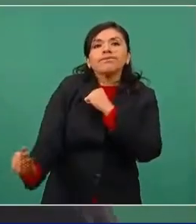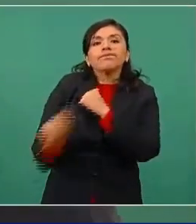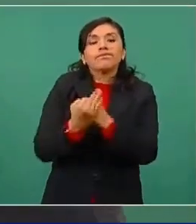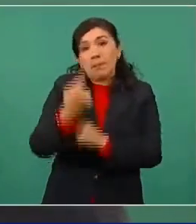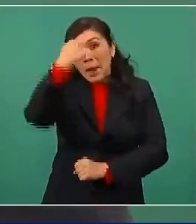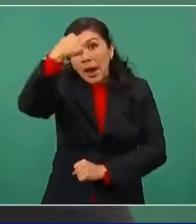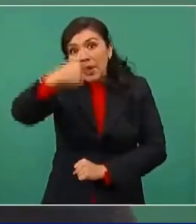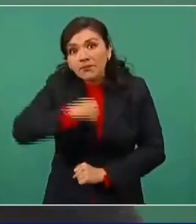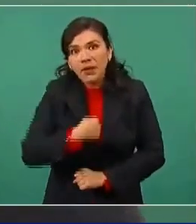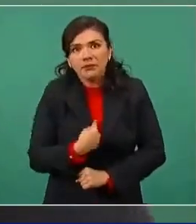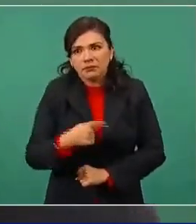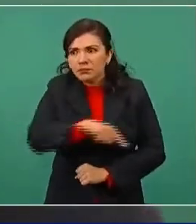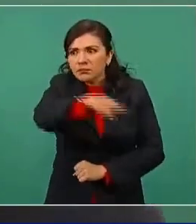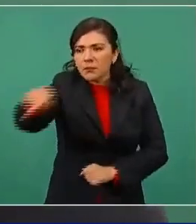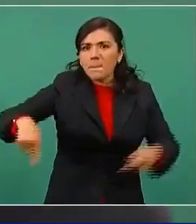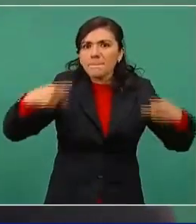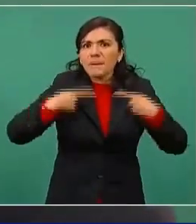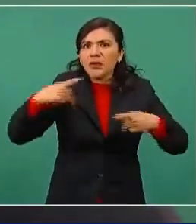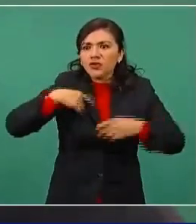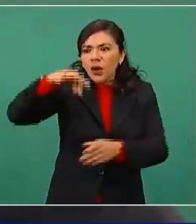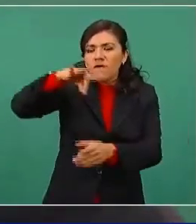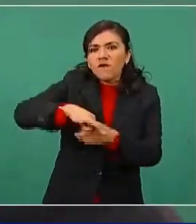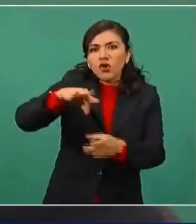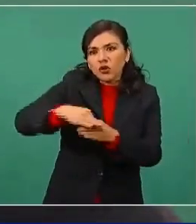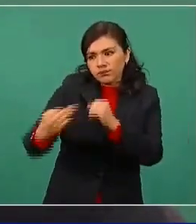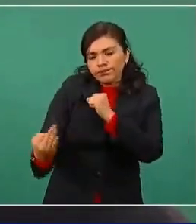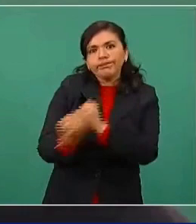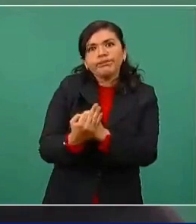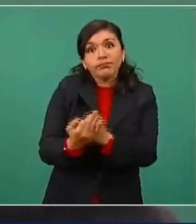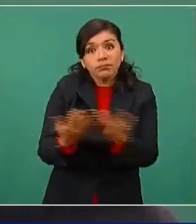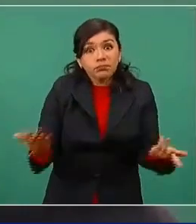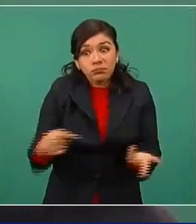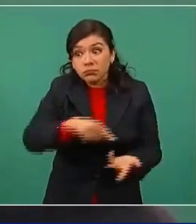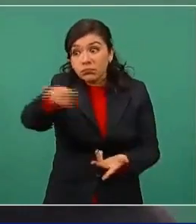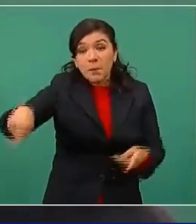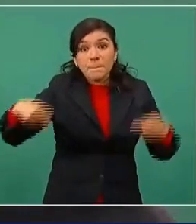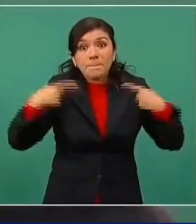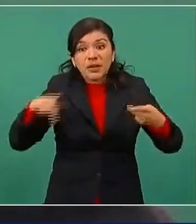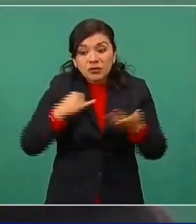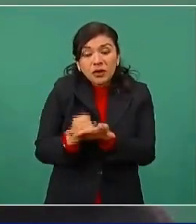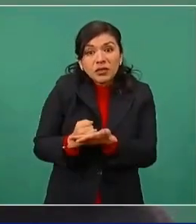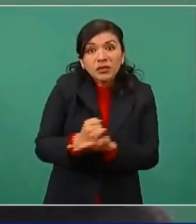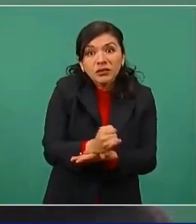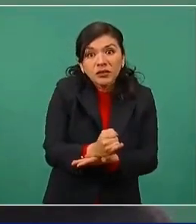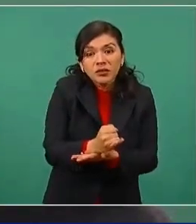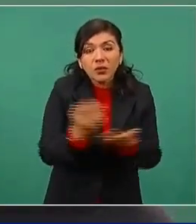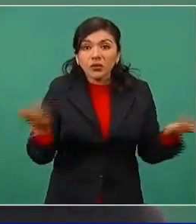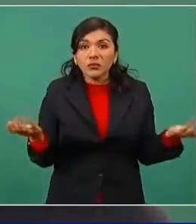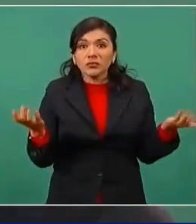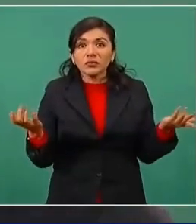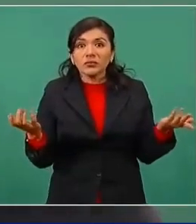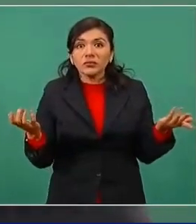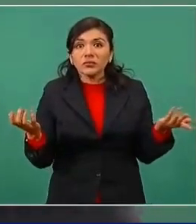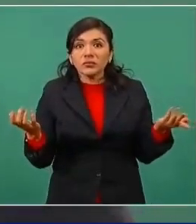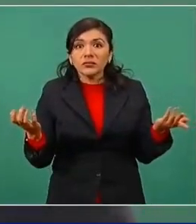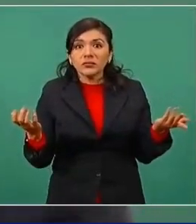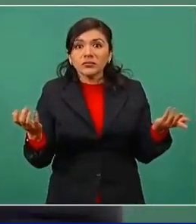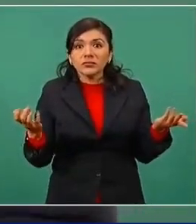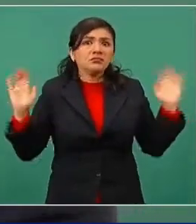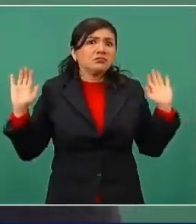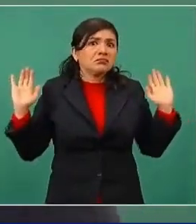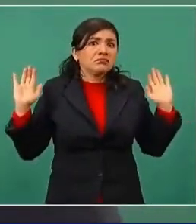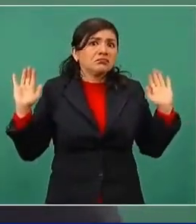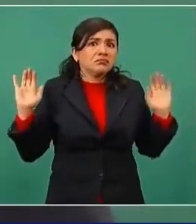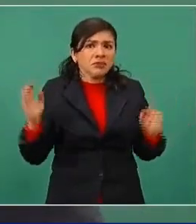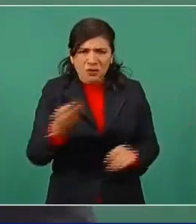Estoy aquí por voluntad del pueblo, por decisión del pueblo. En el caso de